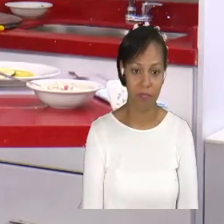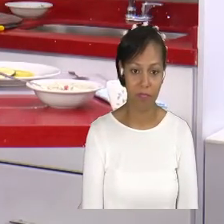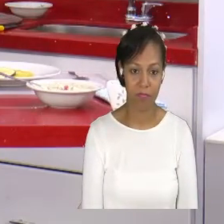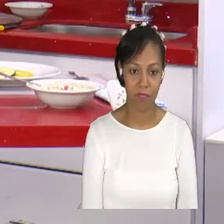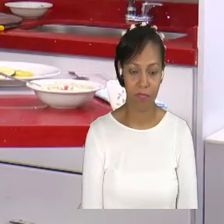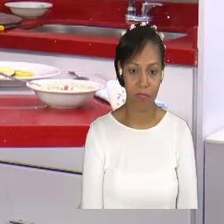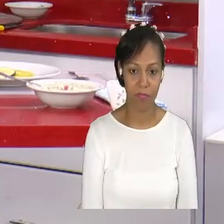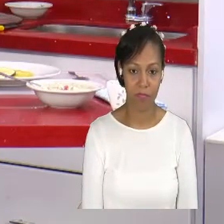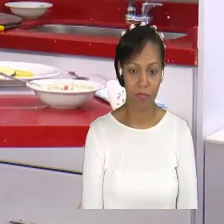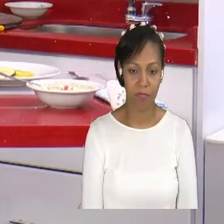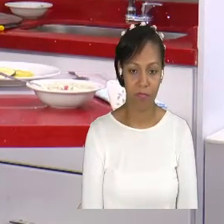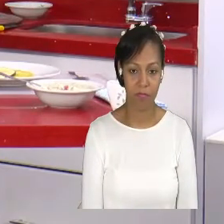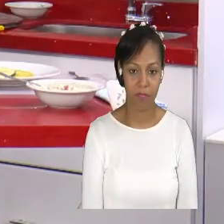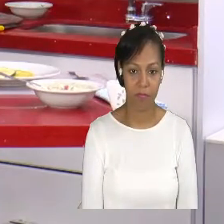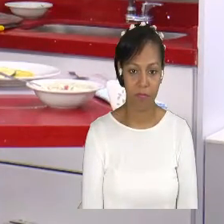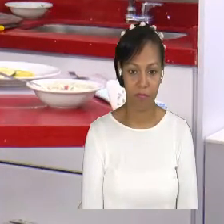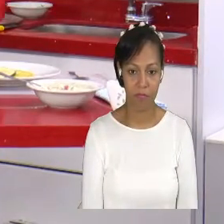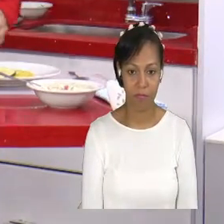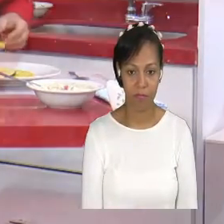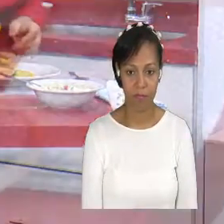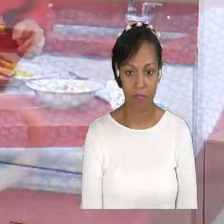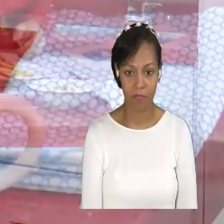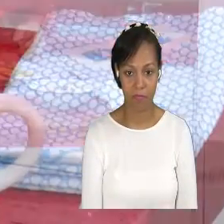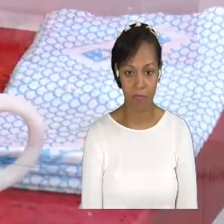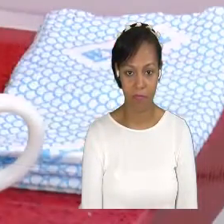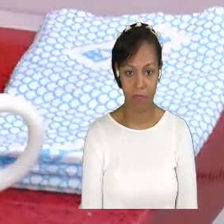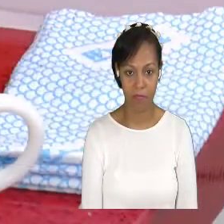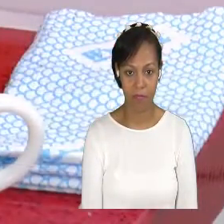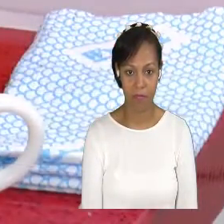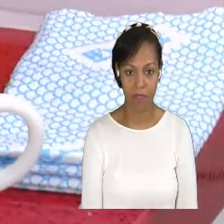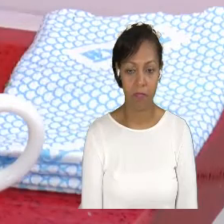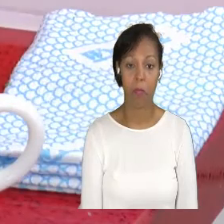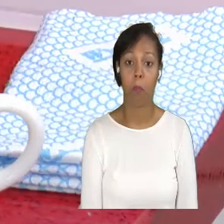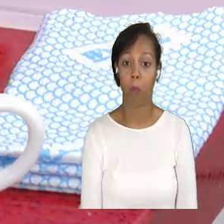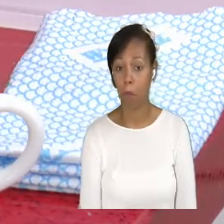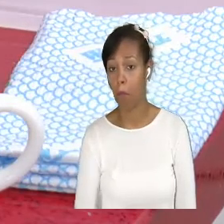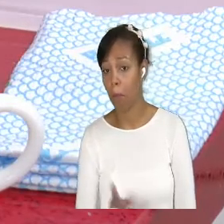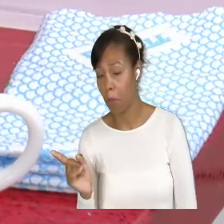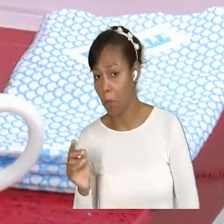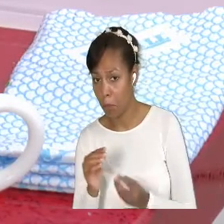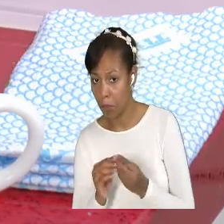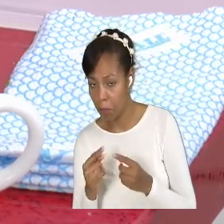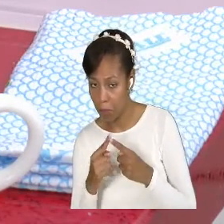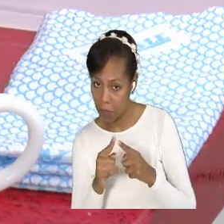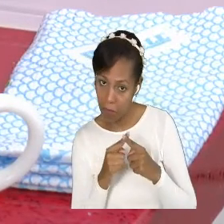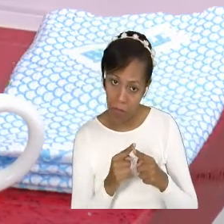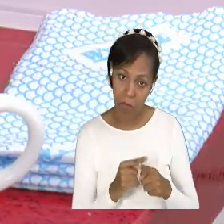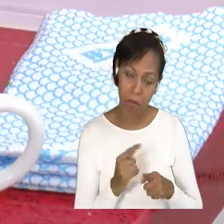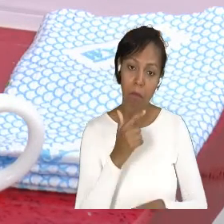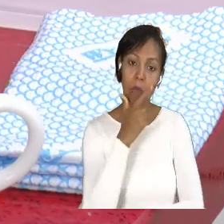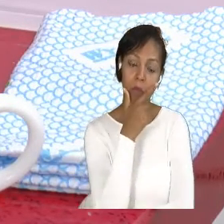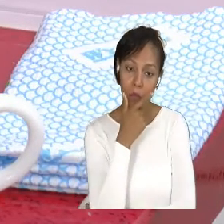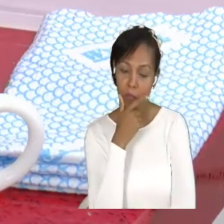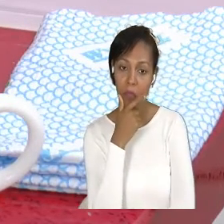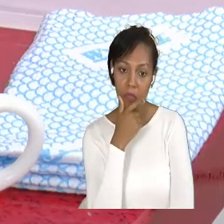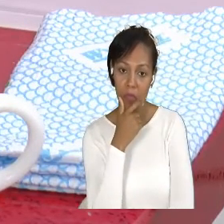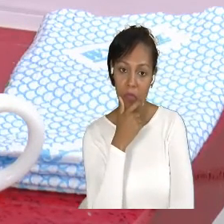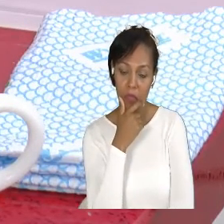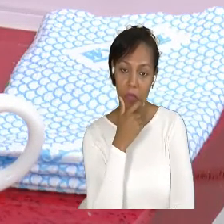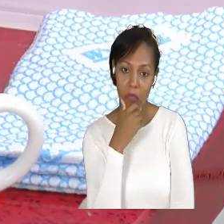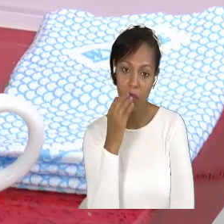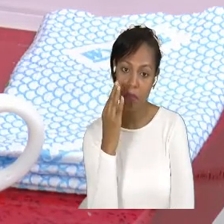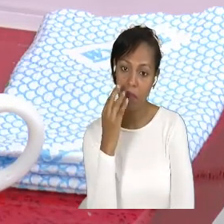hacerlo así. Ok. Bueno, tú estás utilizando una figura de cada... Sí, de las tres que